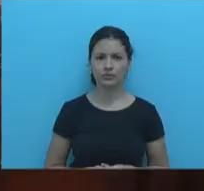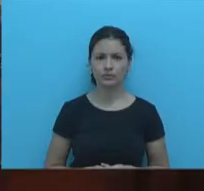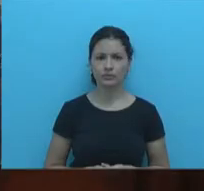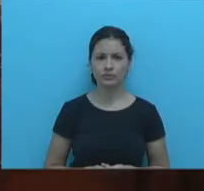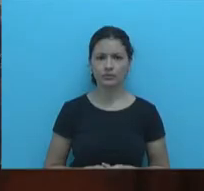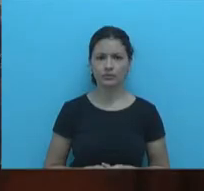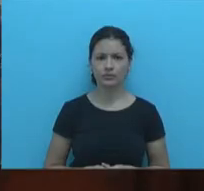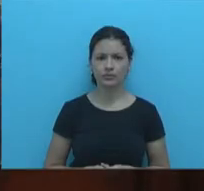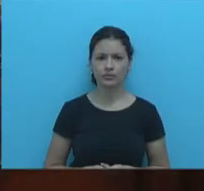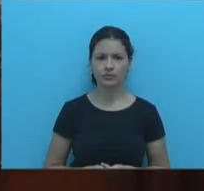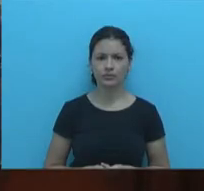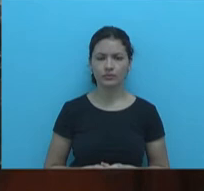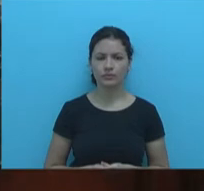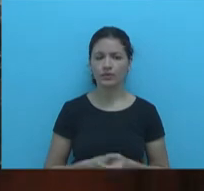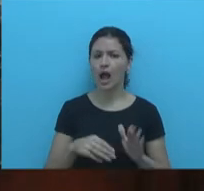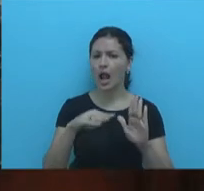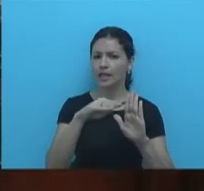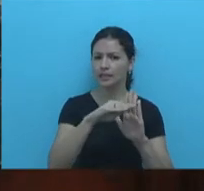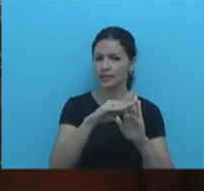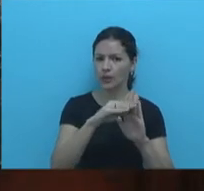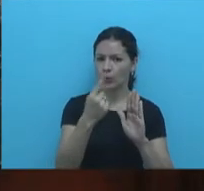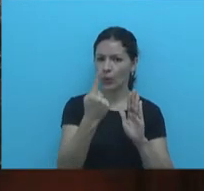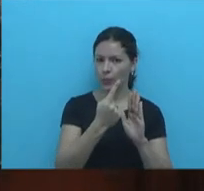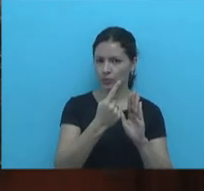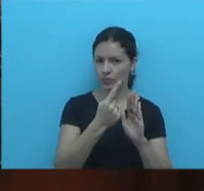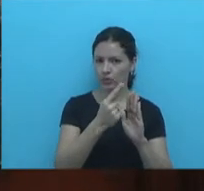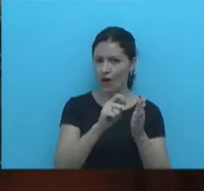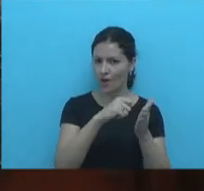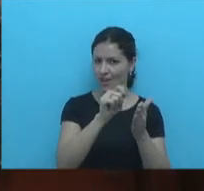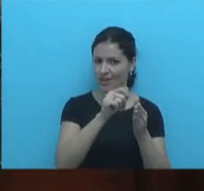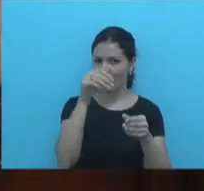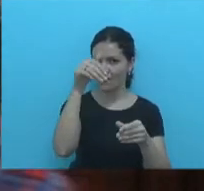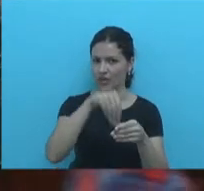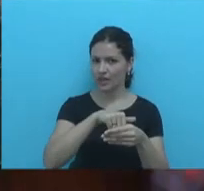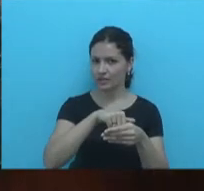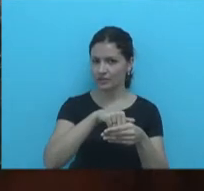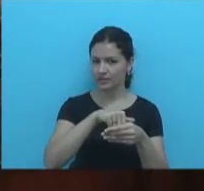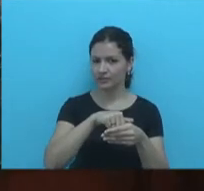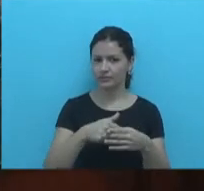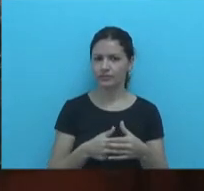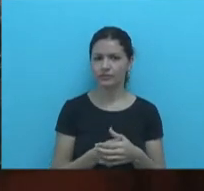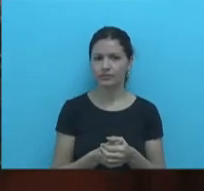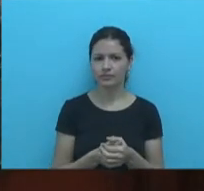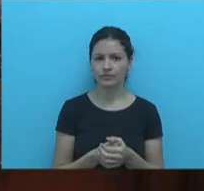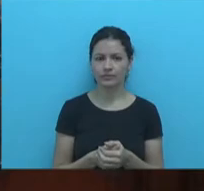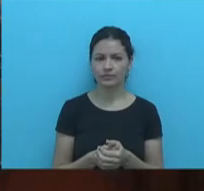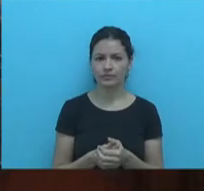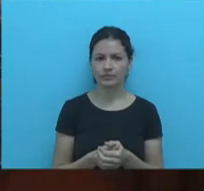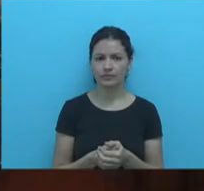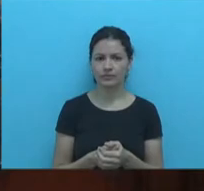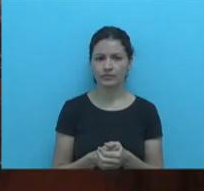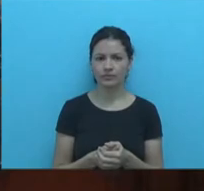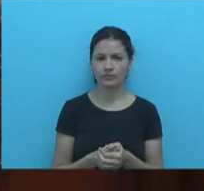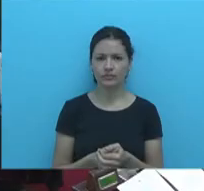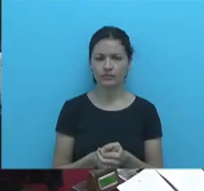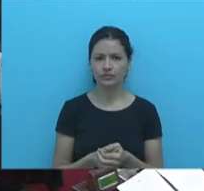Pongo a consideración el artículo 1 con la modificación del caso. Vayan fijándose en los artículos ahora cuando el